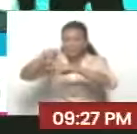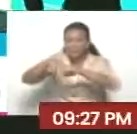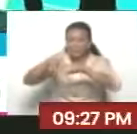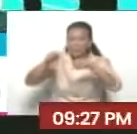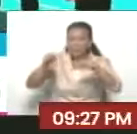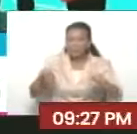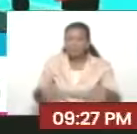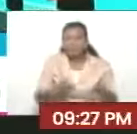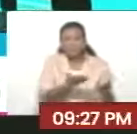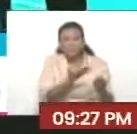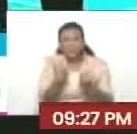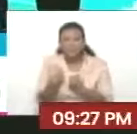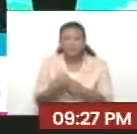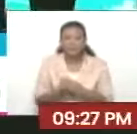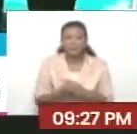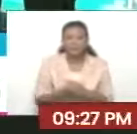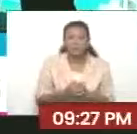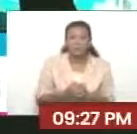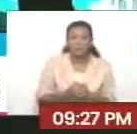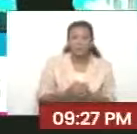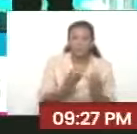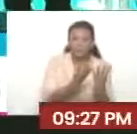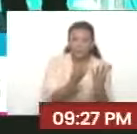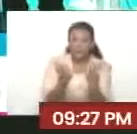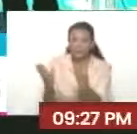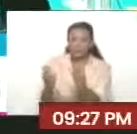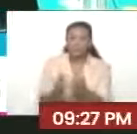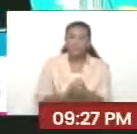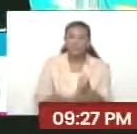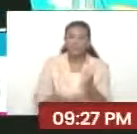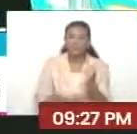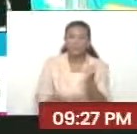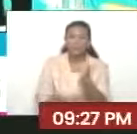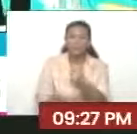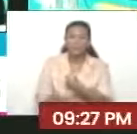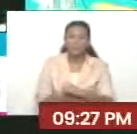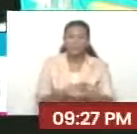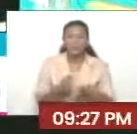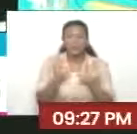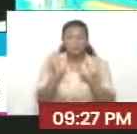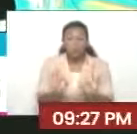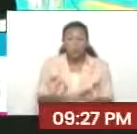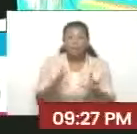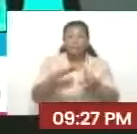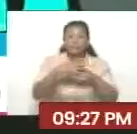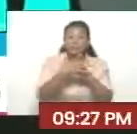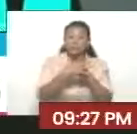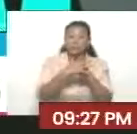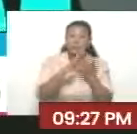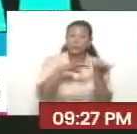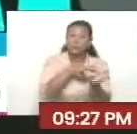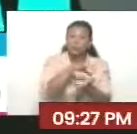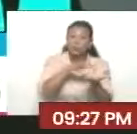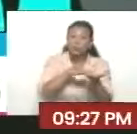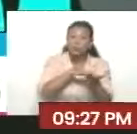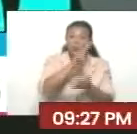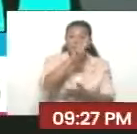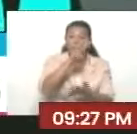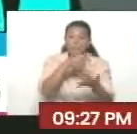Jocelyn, vente para acá también, ponte al lado de Yelitze. Bueno, este es el caso resuelto,